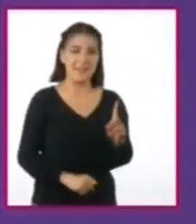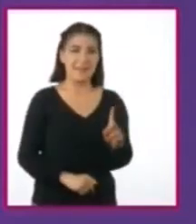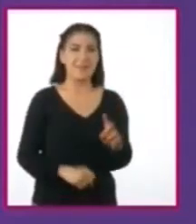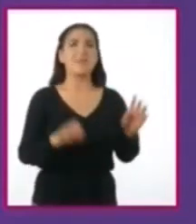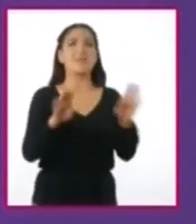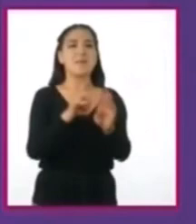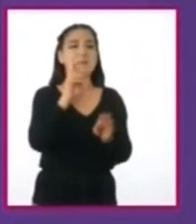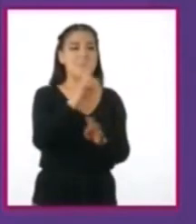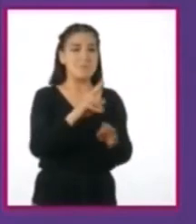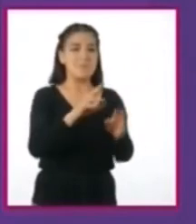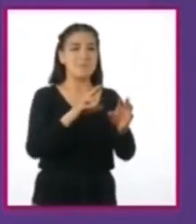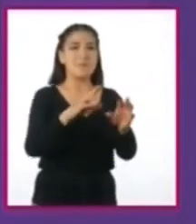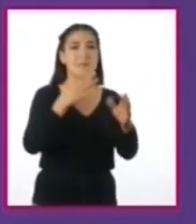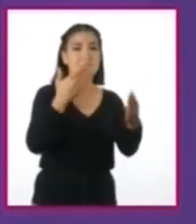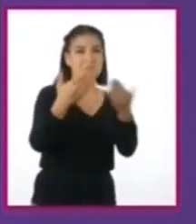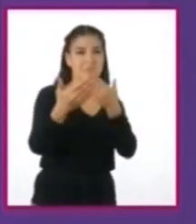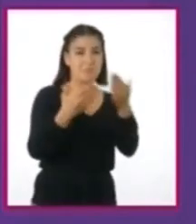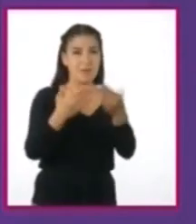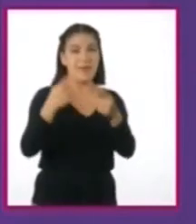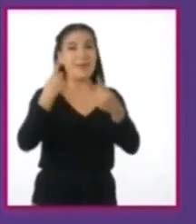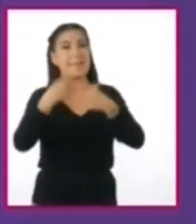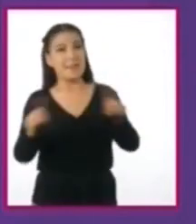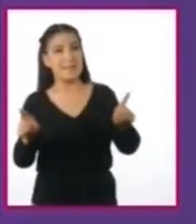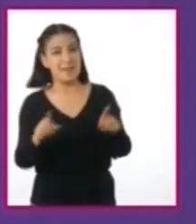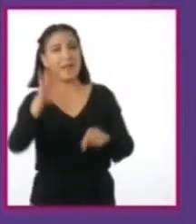¿Congruente, semejante o diferente?